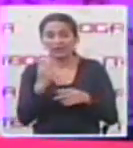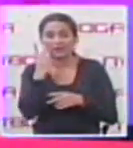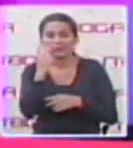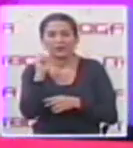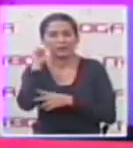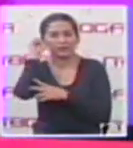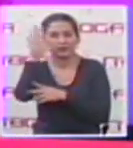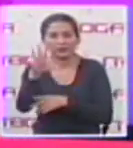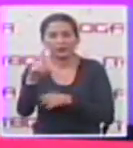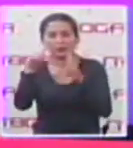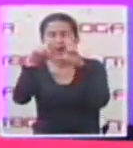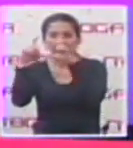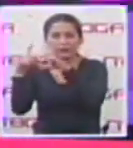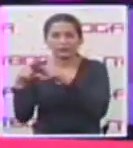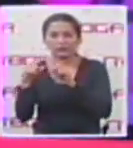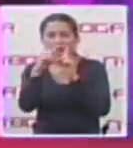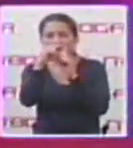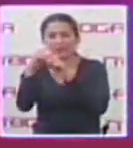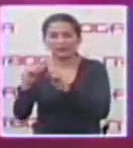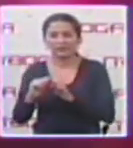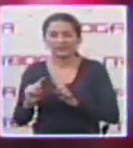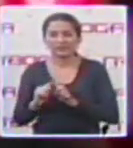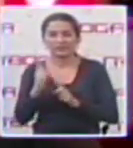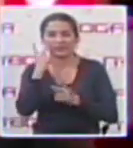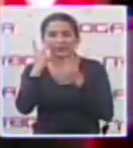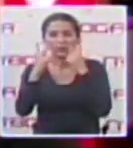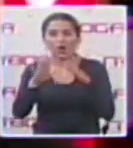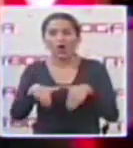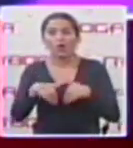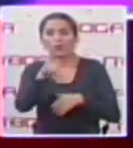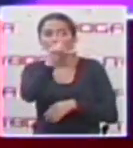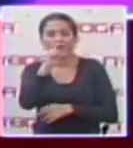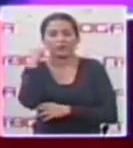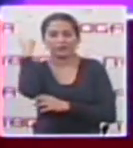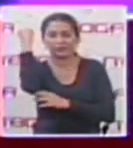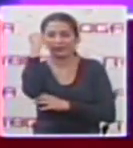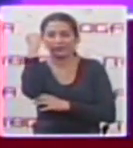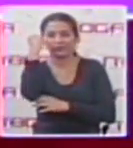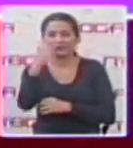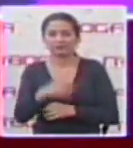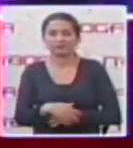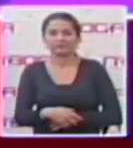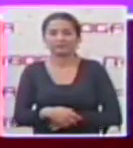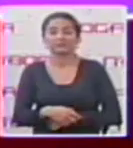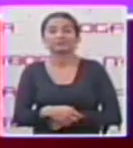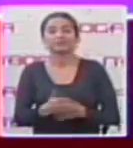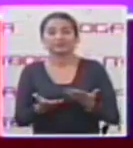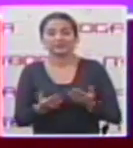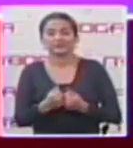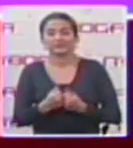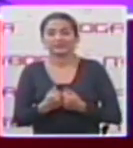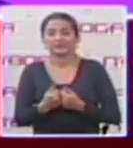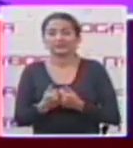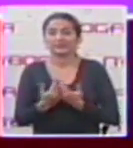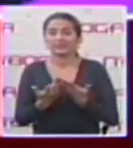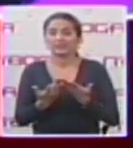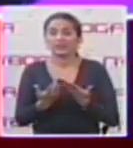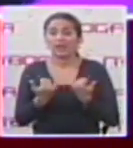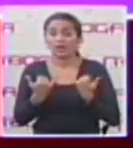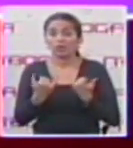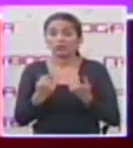textos sobre tips de moda y estilo de vida. Ese contenido pues permite acercarnos mucho más a nuestros clientes y que nuestros clientes